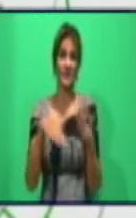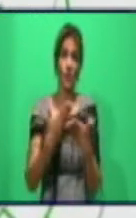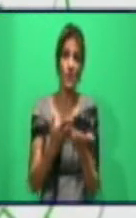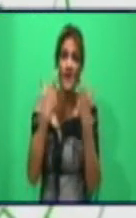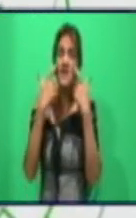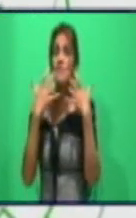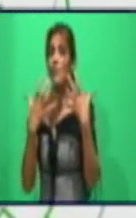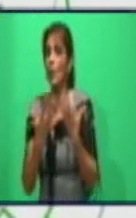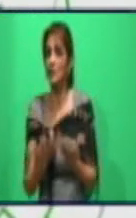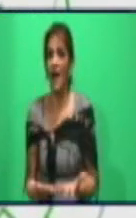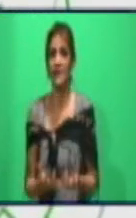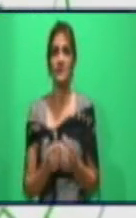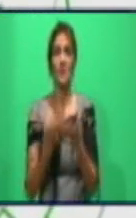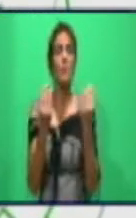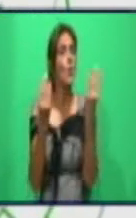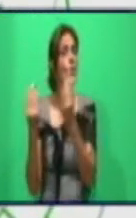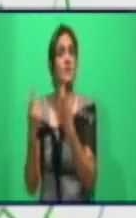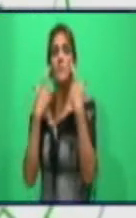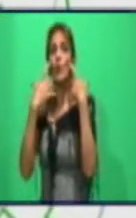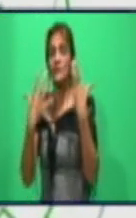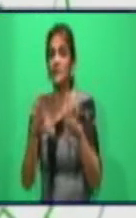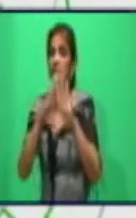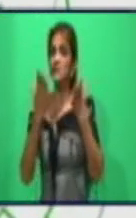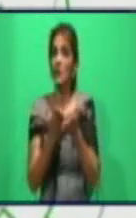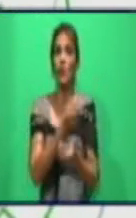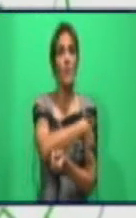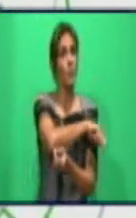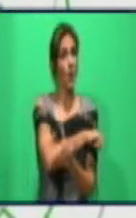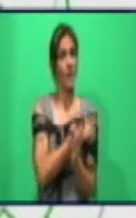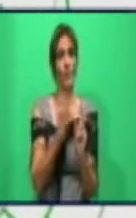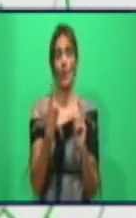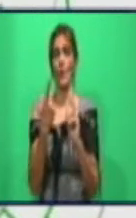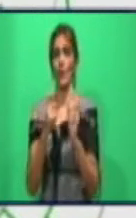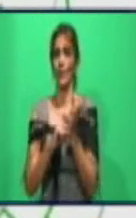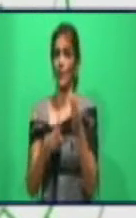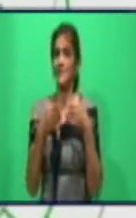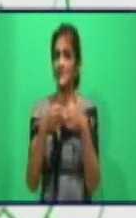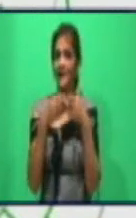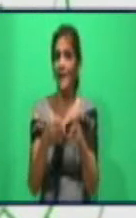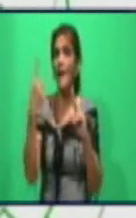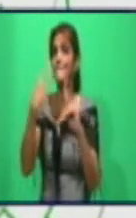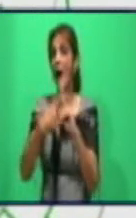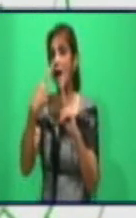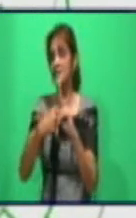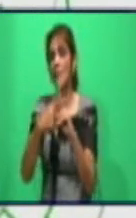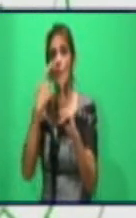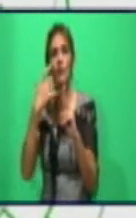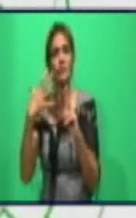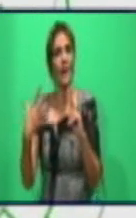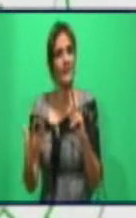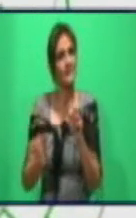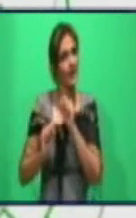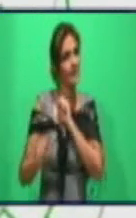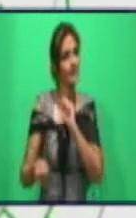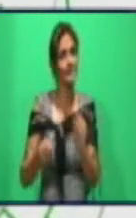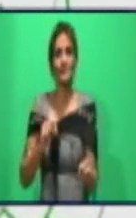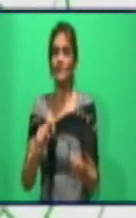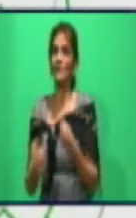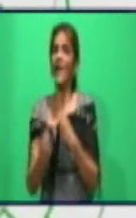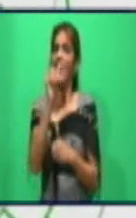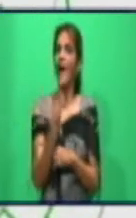importante que todos los que las mentes los bayameses en especial intensifiquemos las medidas de control personal